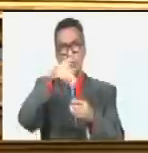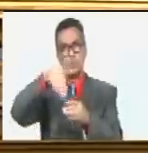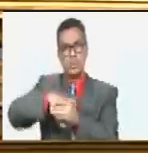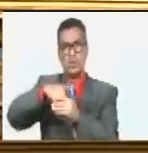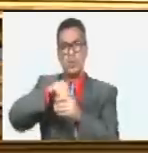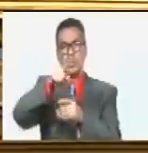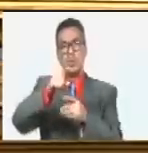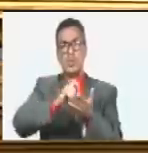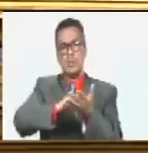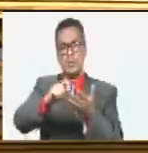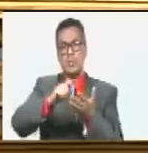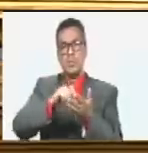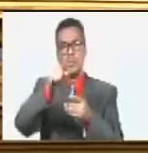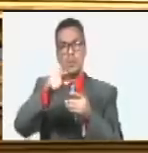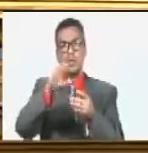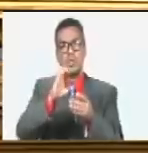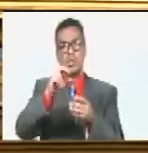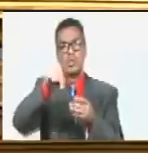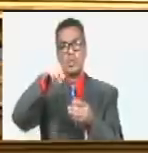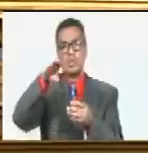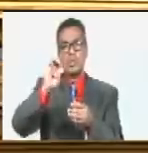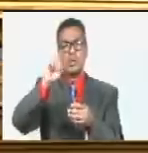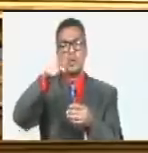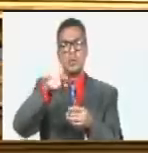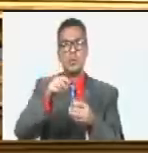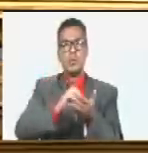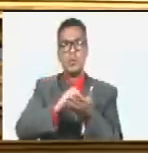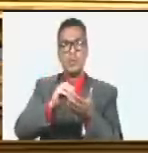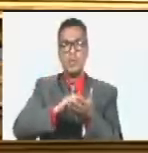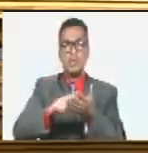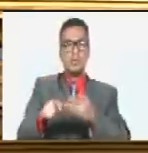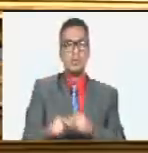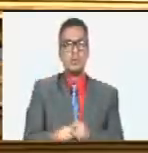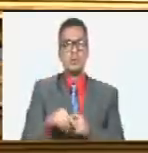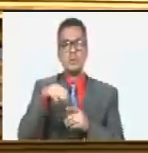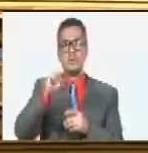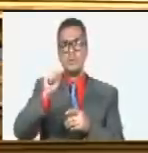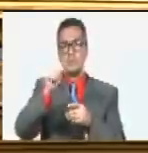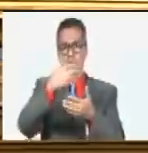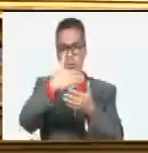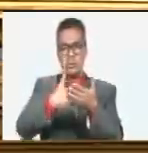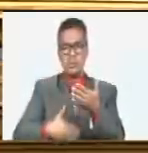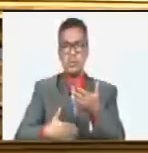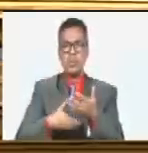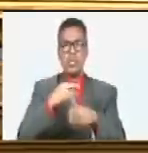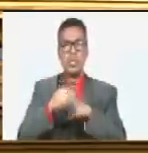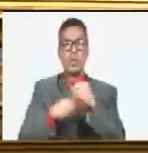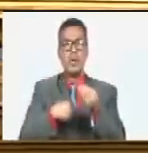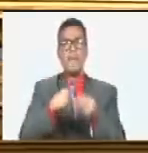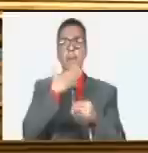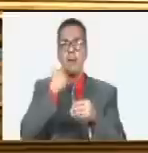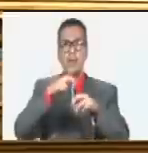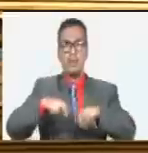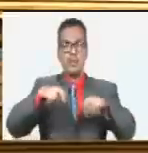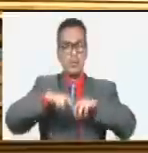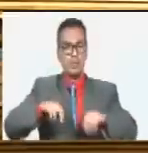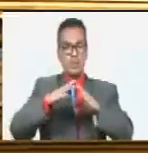Es el registro electoral venezolano de los registros electorales más auditados en el planeta